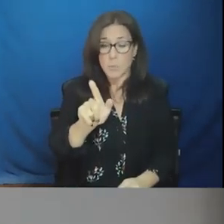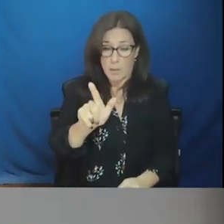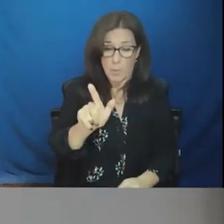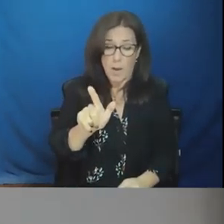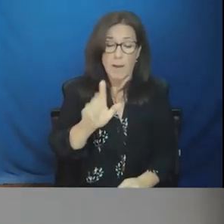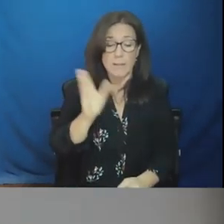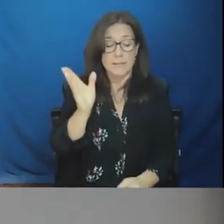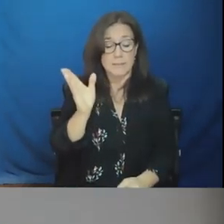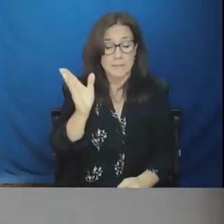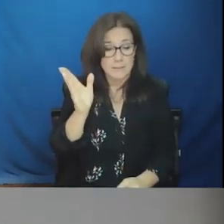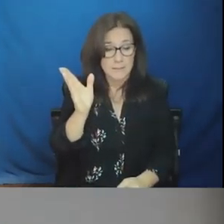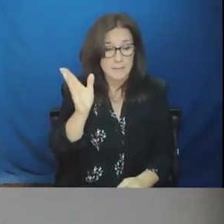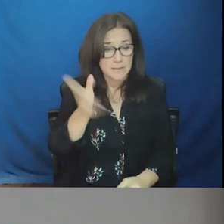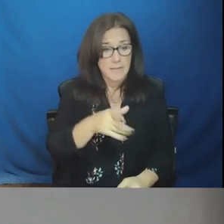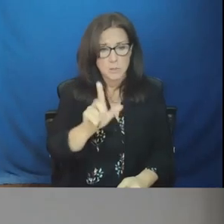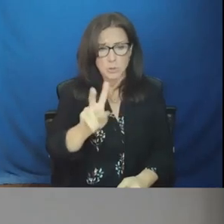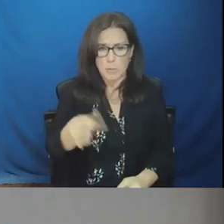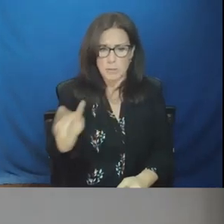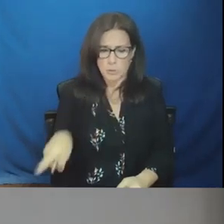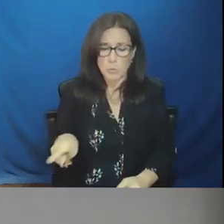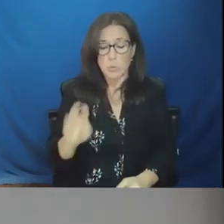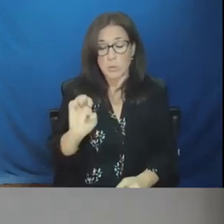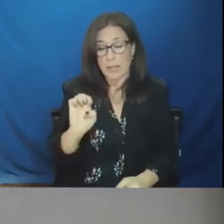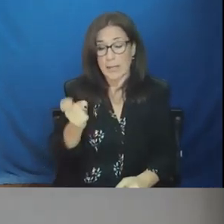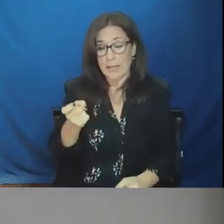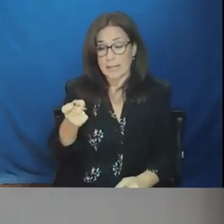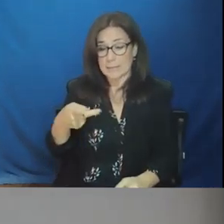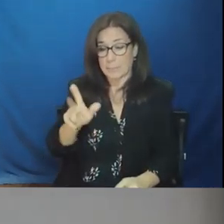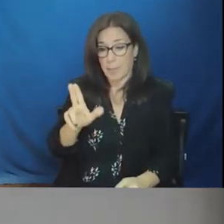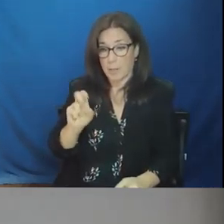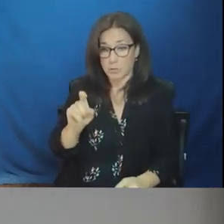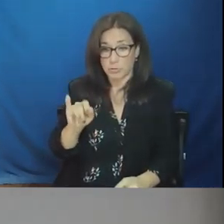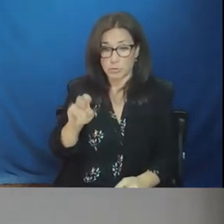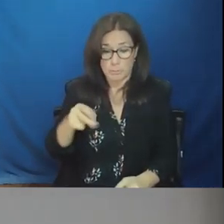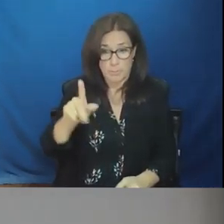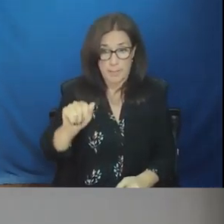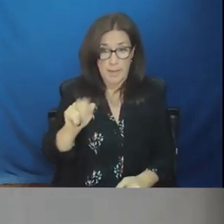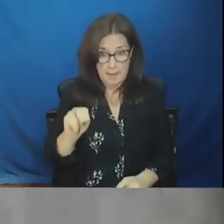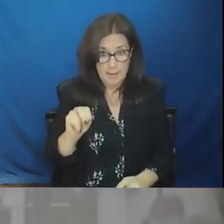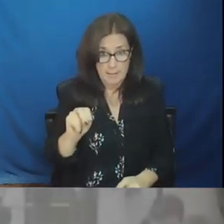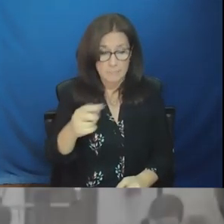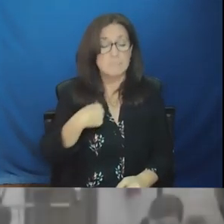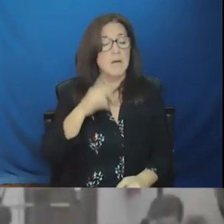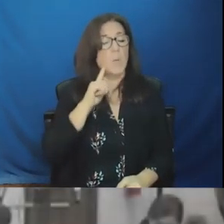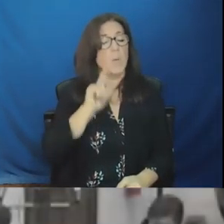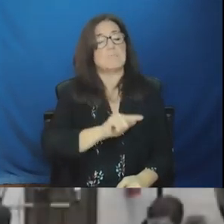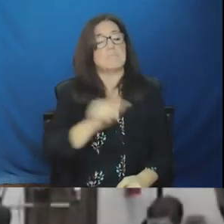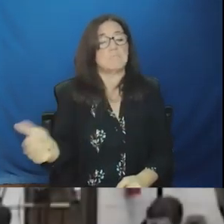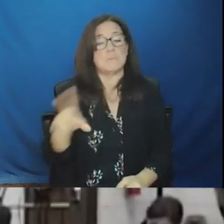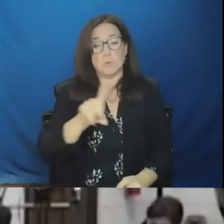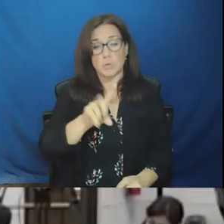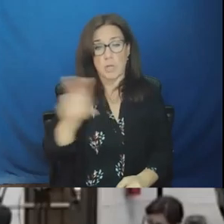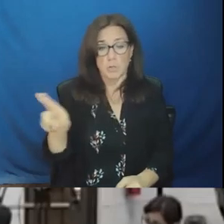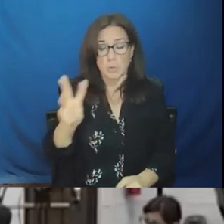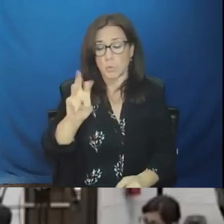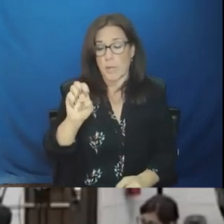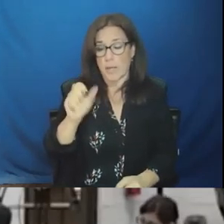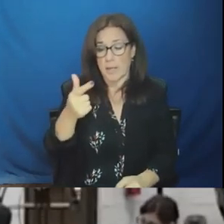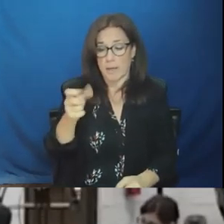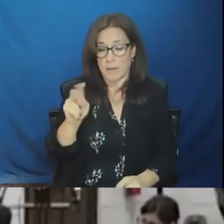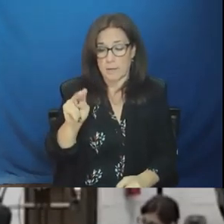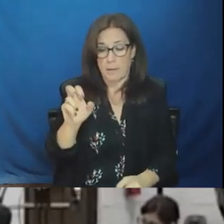y bueno el artículo número 6 qué es el plan de expulsión del condado y para eso